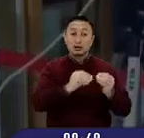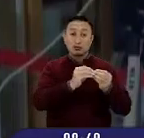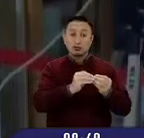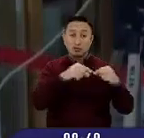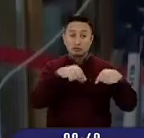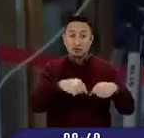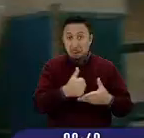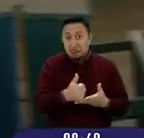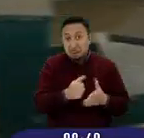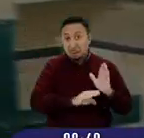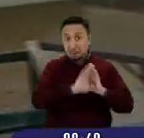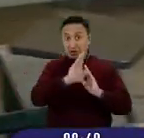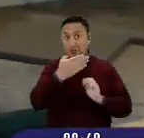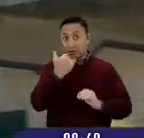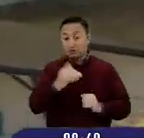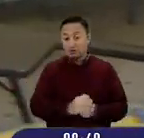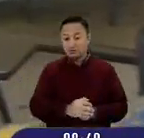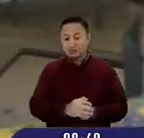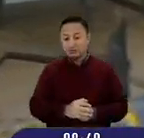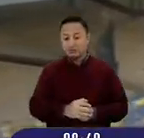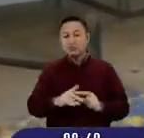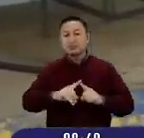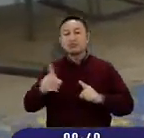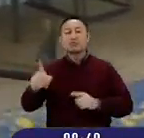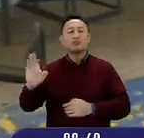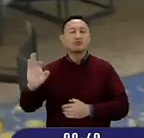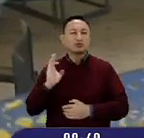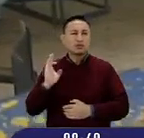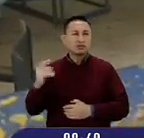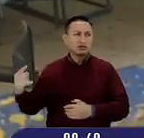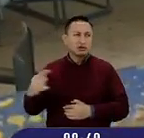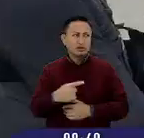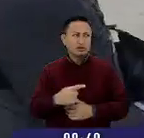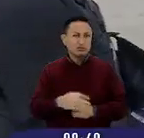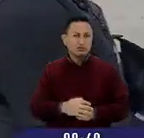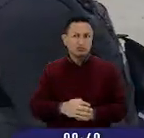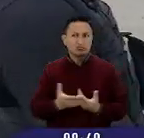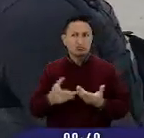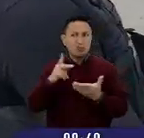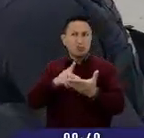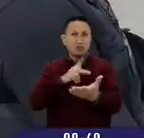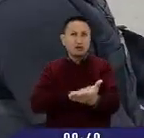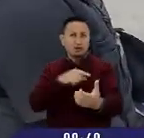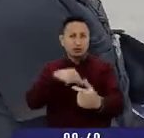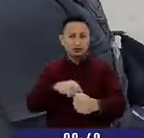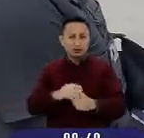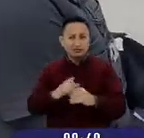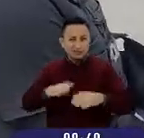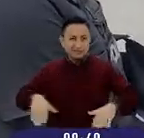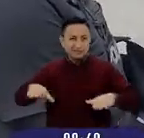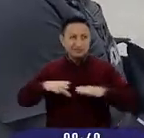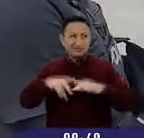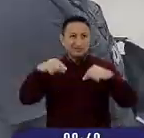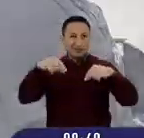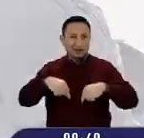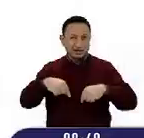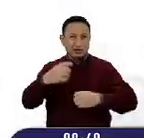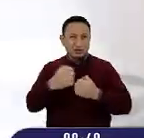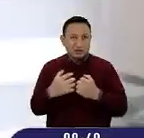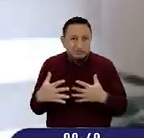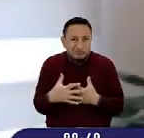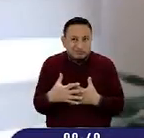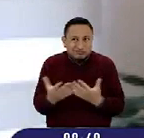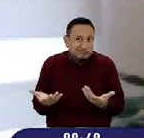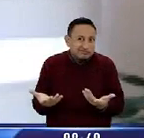niños y jóvenes. Pero para los especialistas, no se puede ejecutar ningún proyecto en un lugar donde se respira miedo. Lo